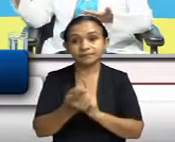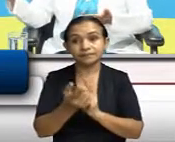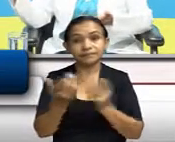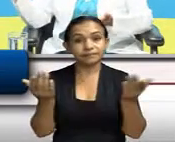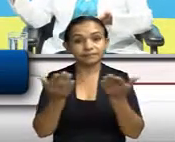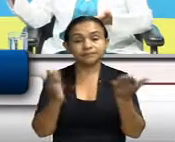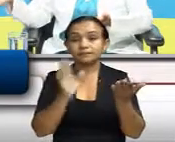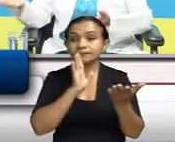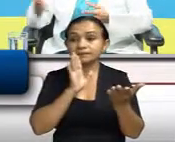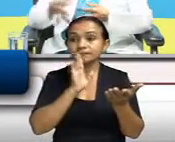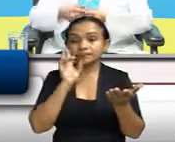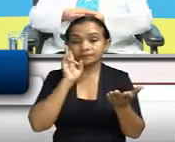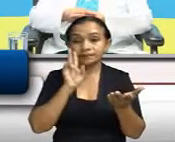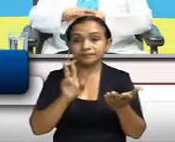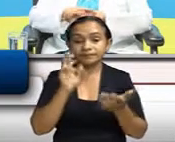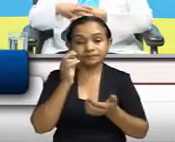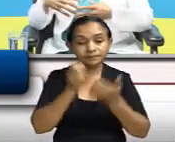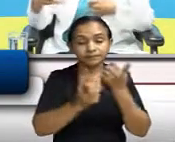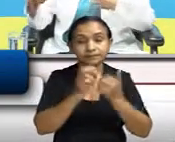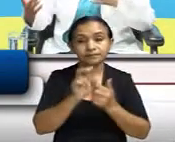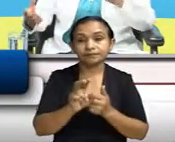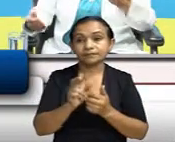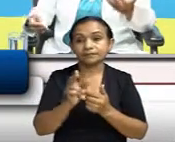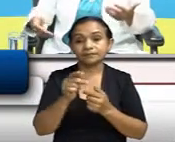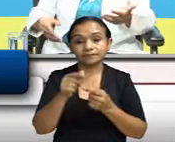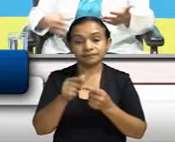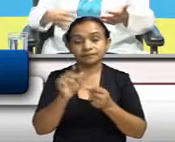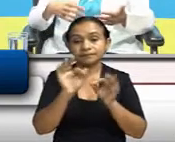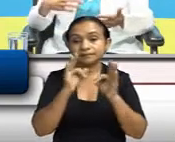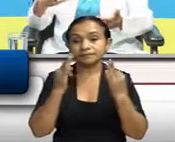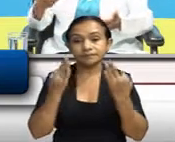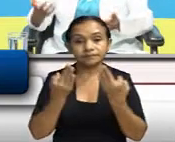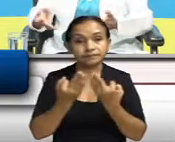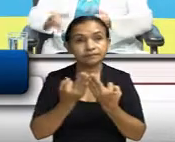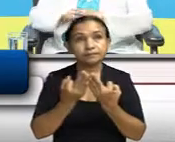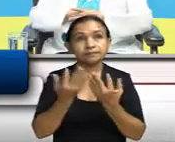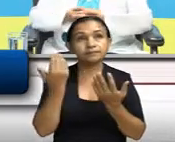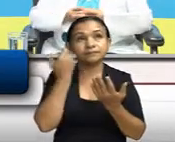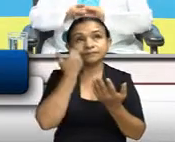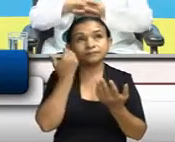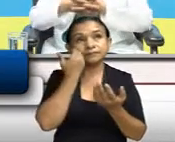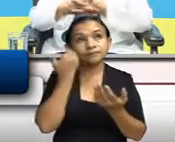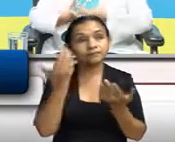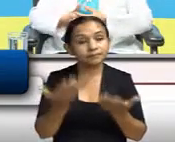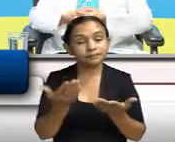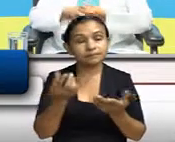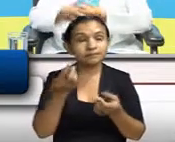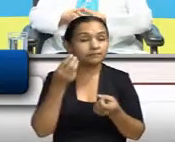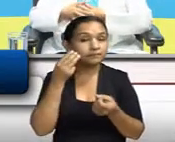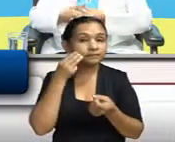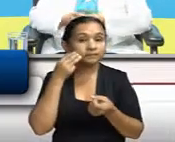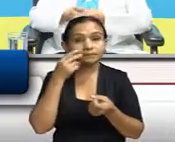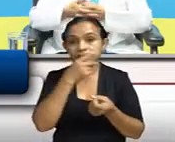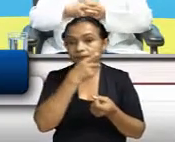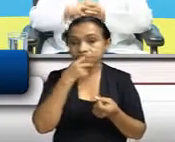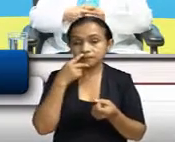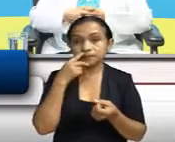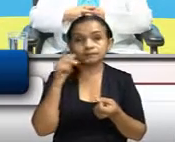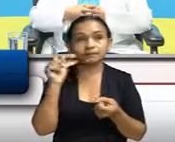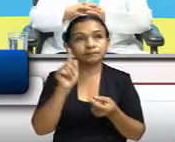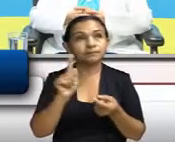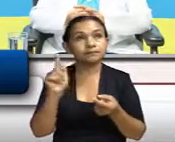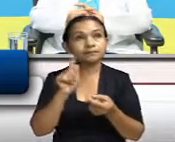vamos a ver los factores de riesgo. Hay historia genética en la familia, enfermedades cardíacas, mamá, papá o tíos, hermanos que han